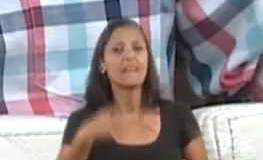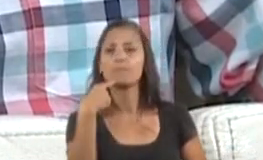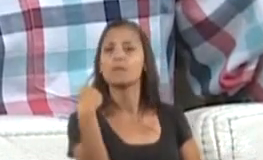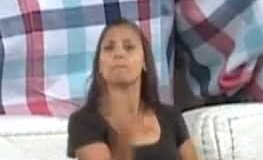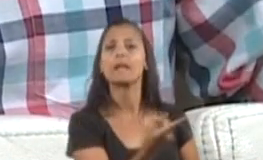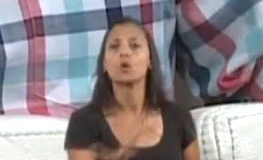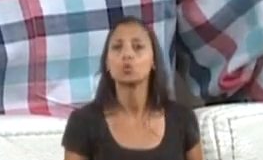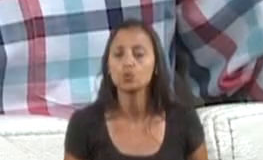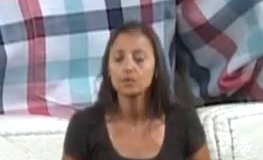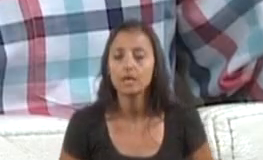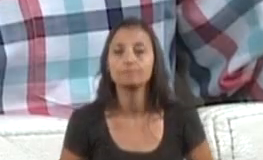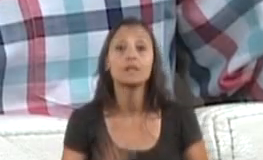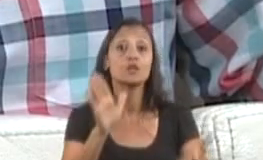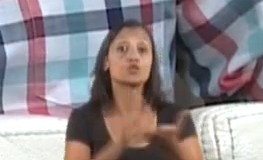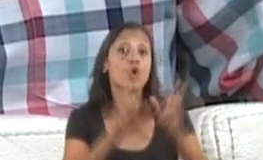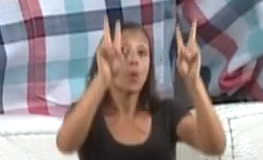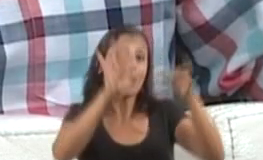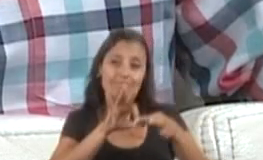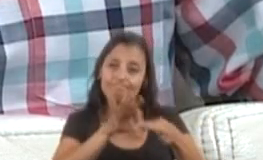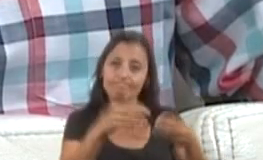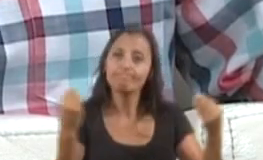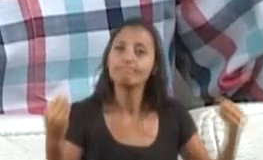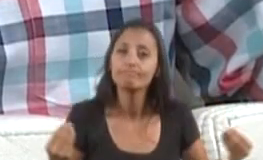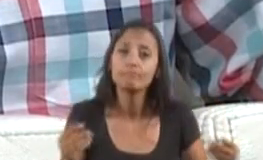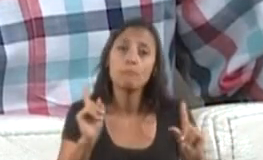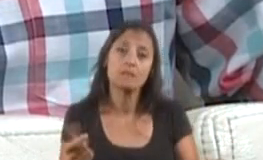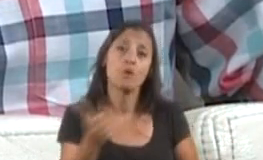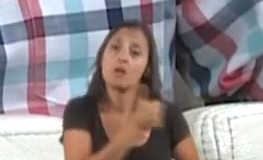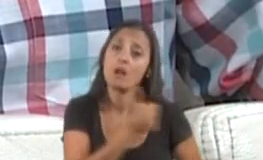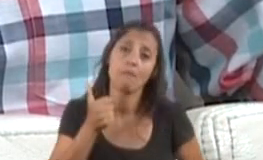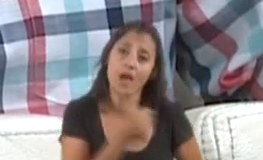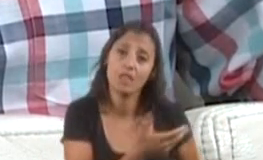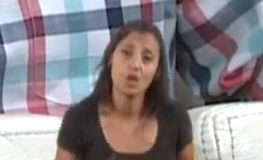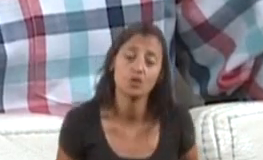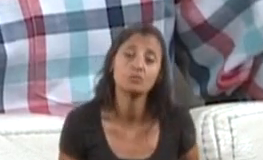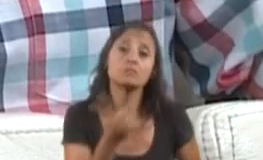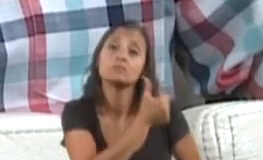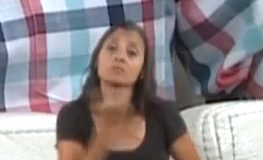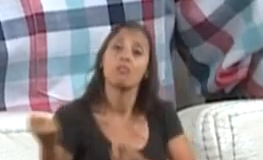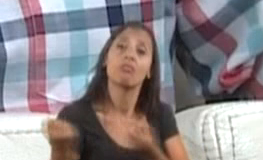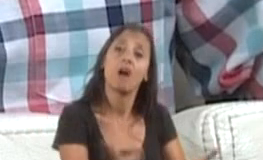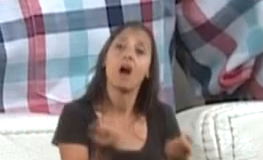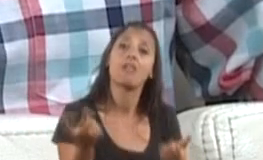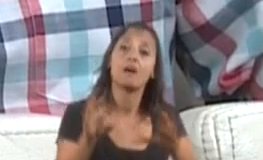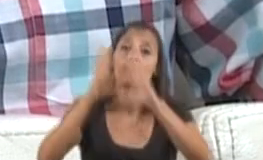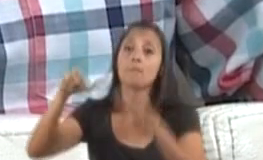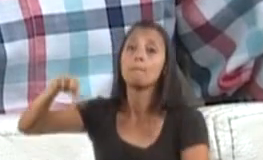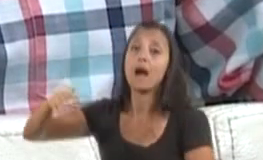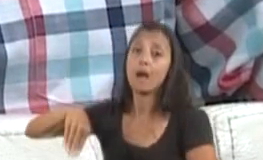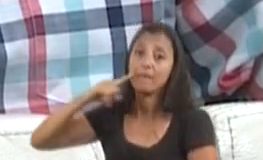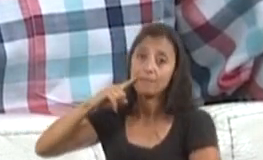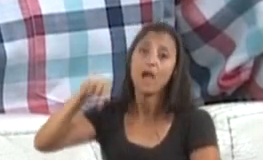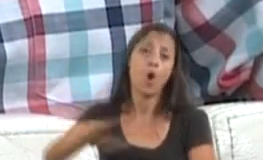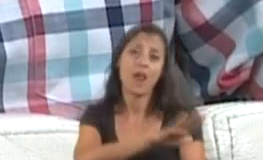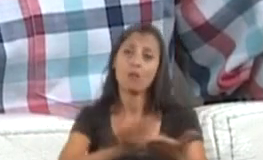pregunta, vocero, se refiere a los medicamentos que otorga el PAMI. Mediante un